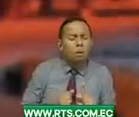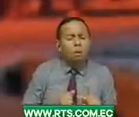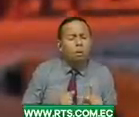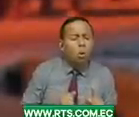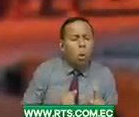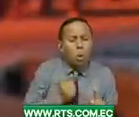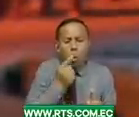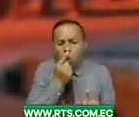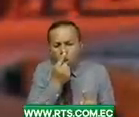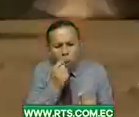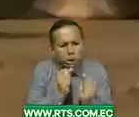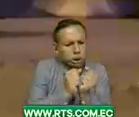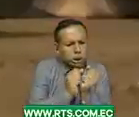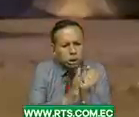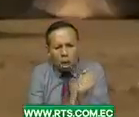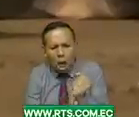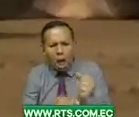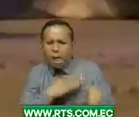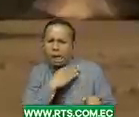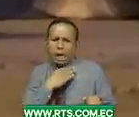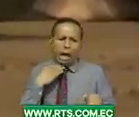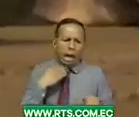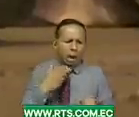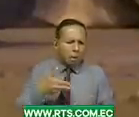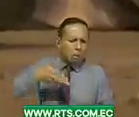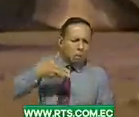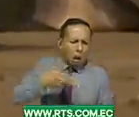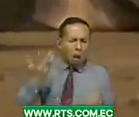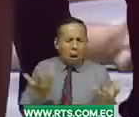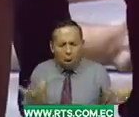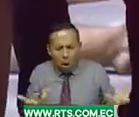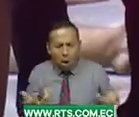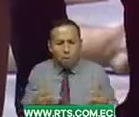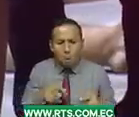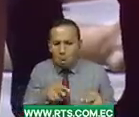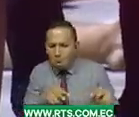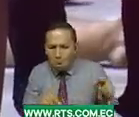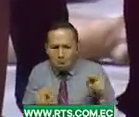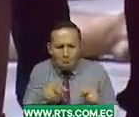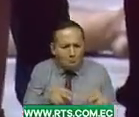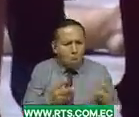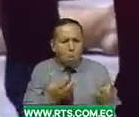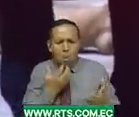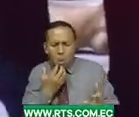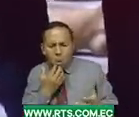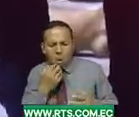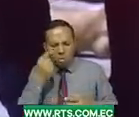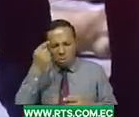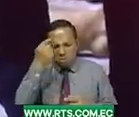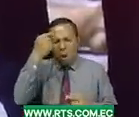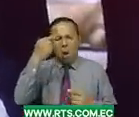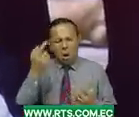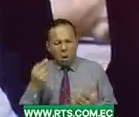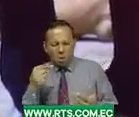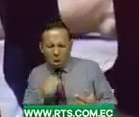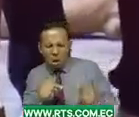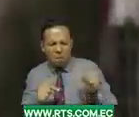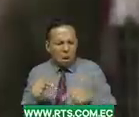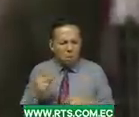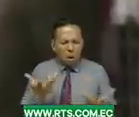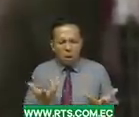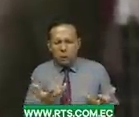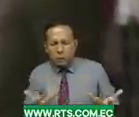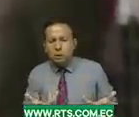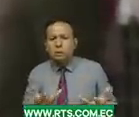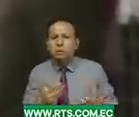caer de la sangre, el último respiro de la víctima, los huecos que dejan en la piel, el paso de los proyectiles.